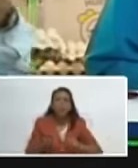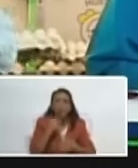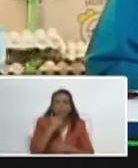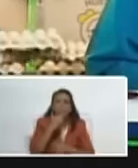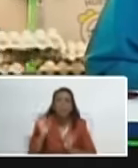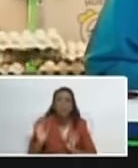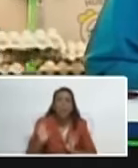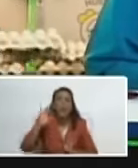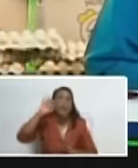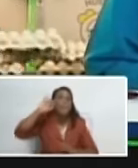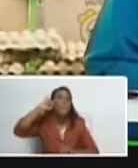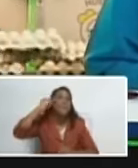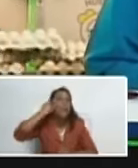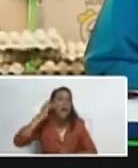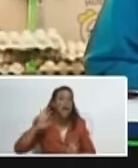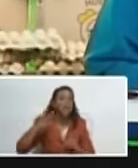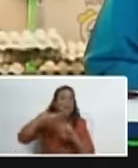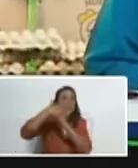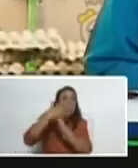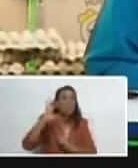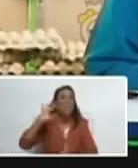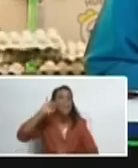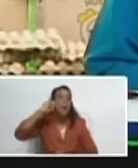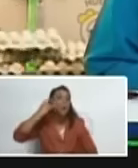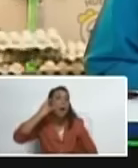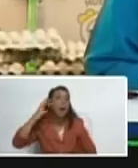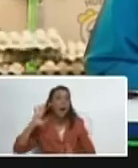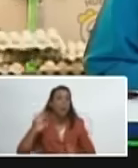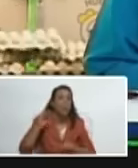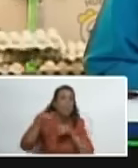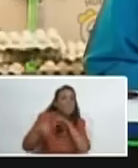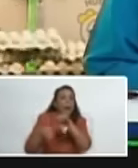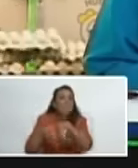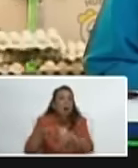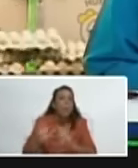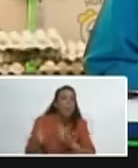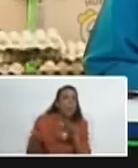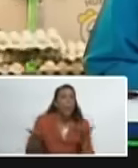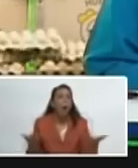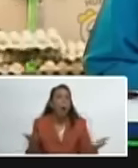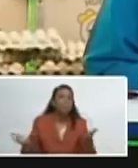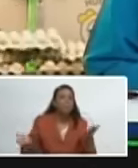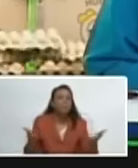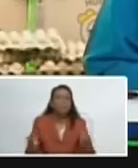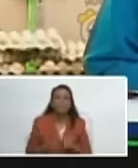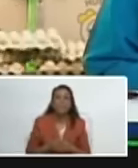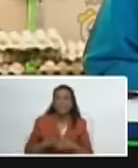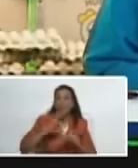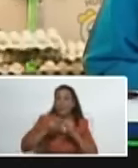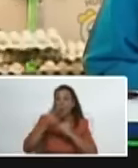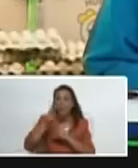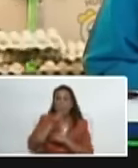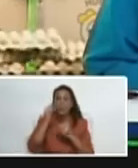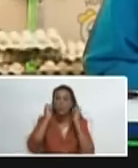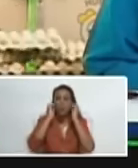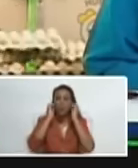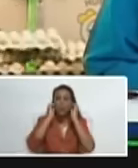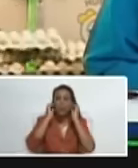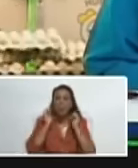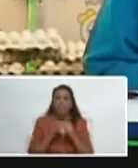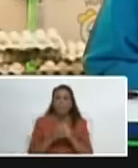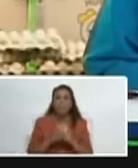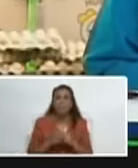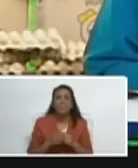aproximación sucesiva y progresiva, y que la aplicamos también en la